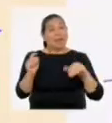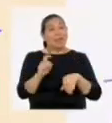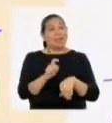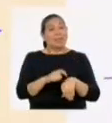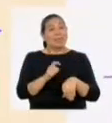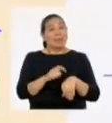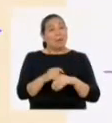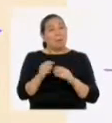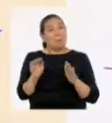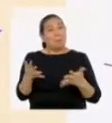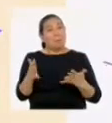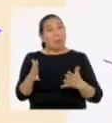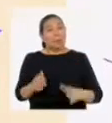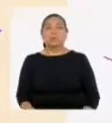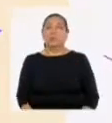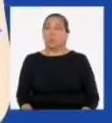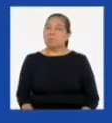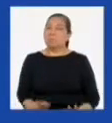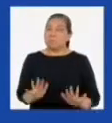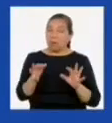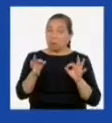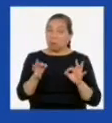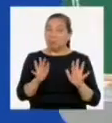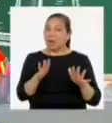tiempo son aproximados.